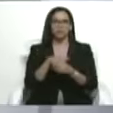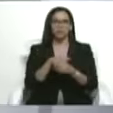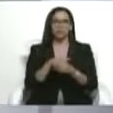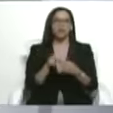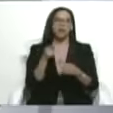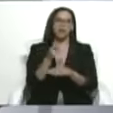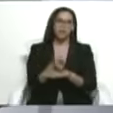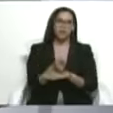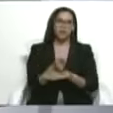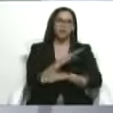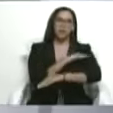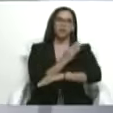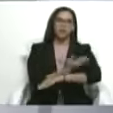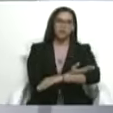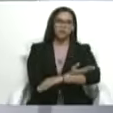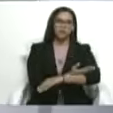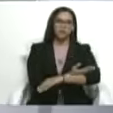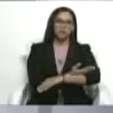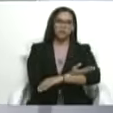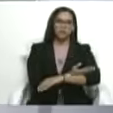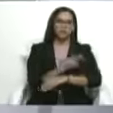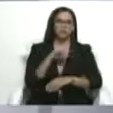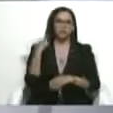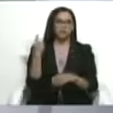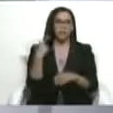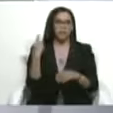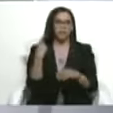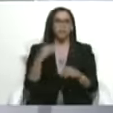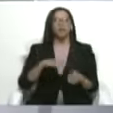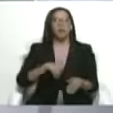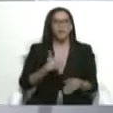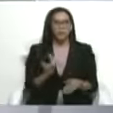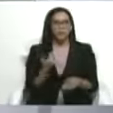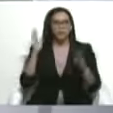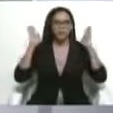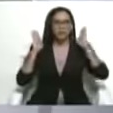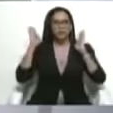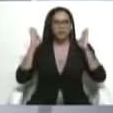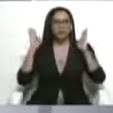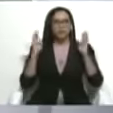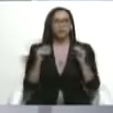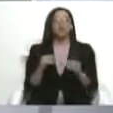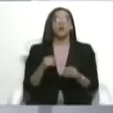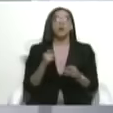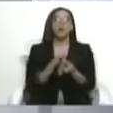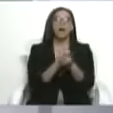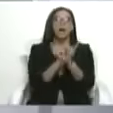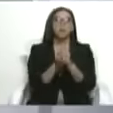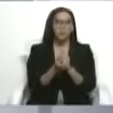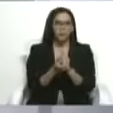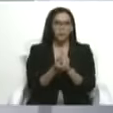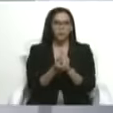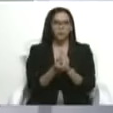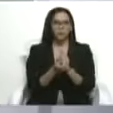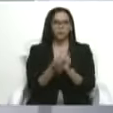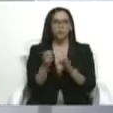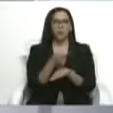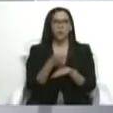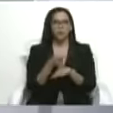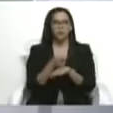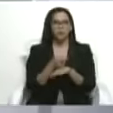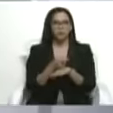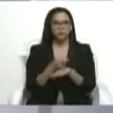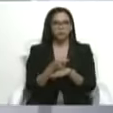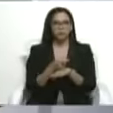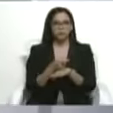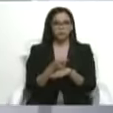imponer a la fuerza no solamente una posible candidatura, no, sino un cambio de gobierno,